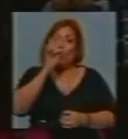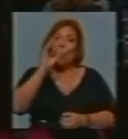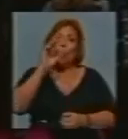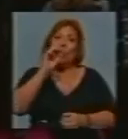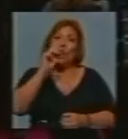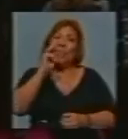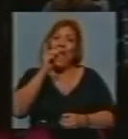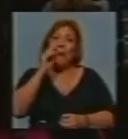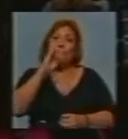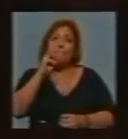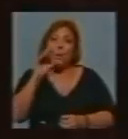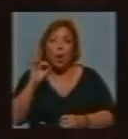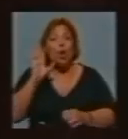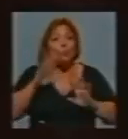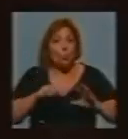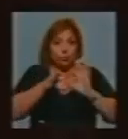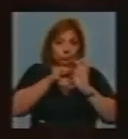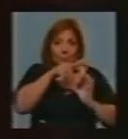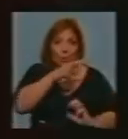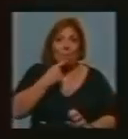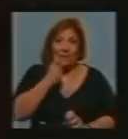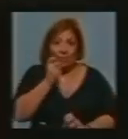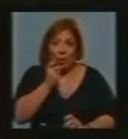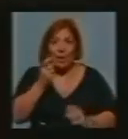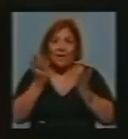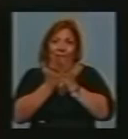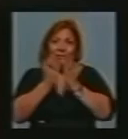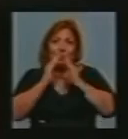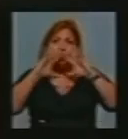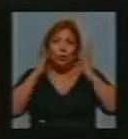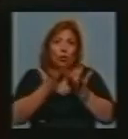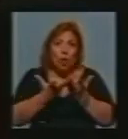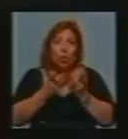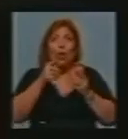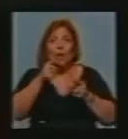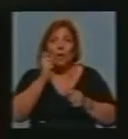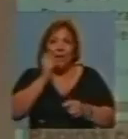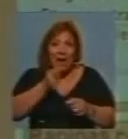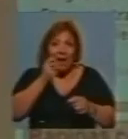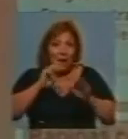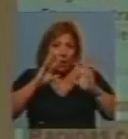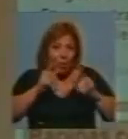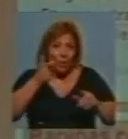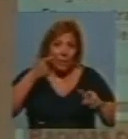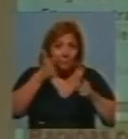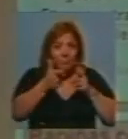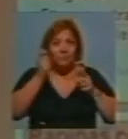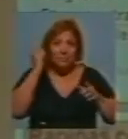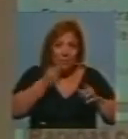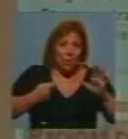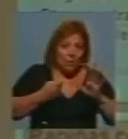vinculada al Partido Colorado, dijo que el último estudio realizado indica que las rapiñas vienen en aumento constante